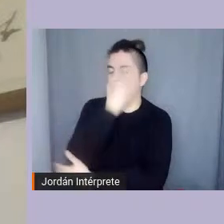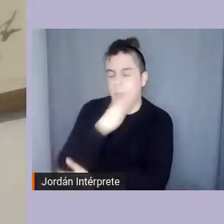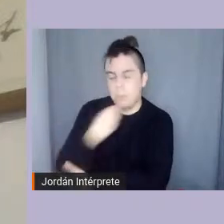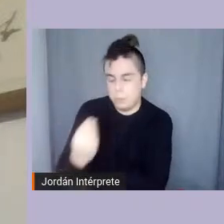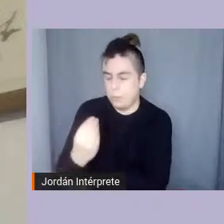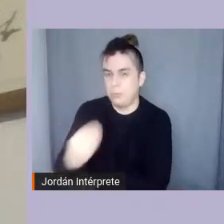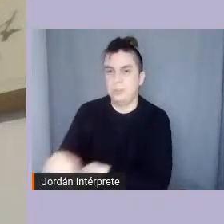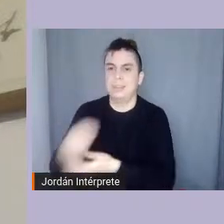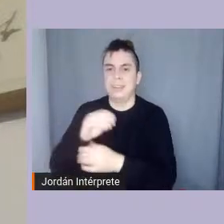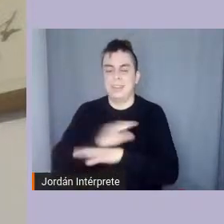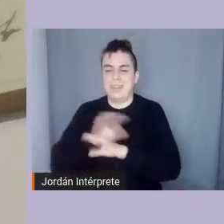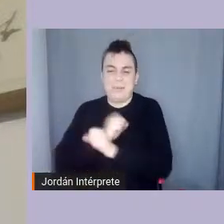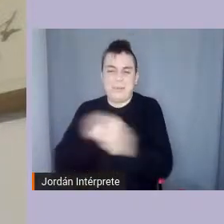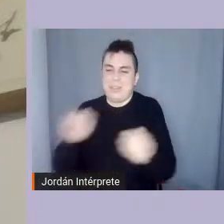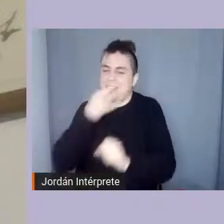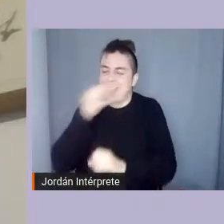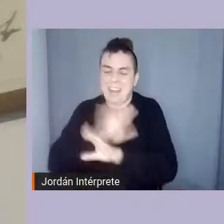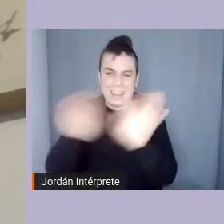que decir.